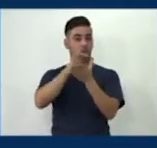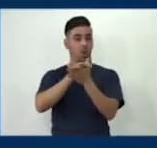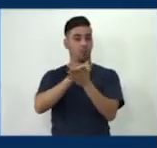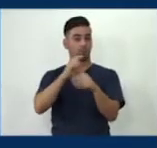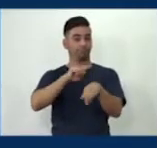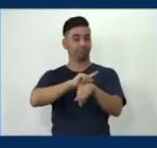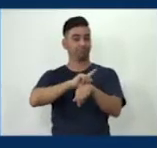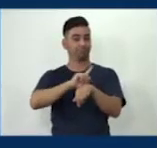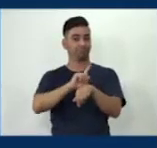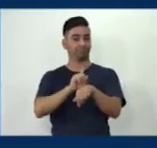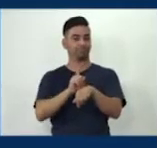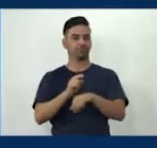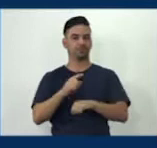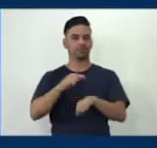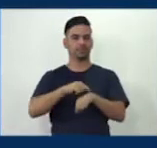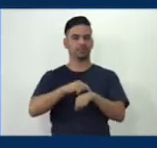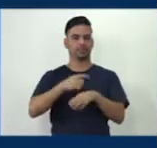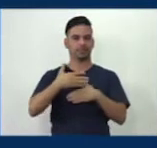el vacío.